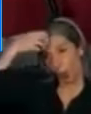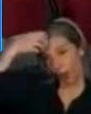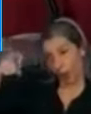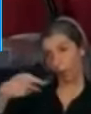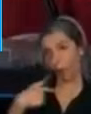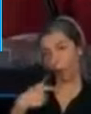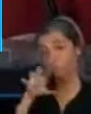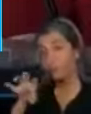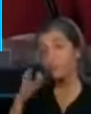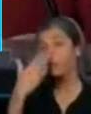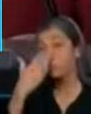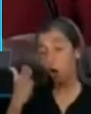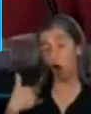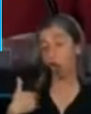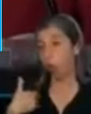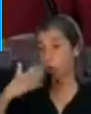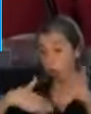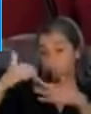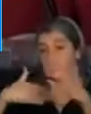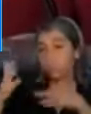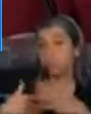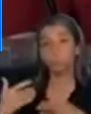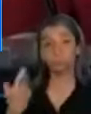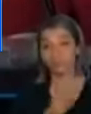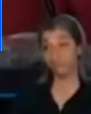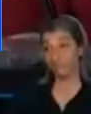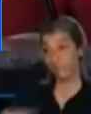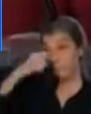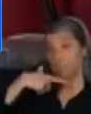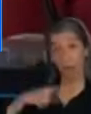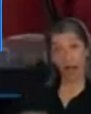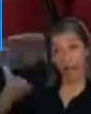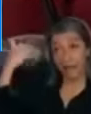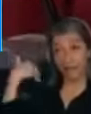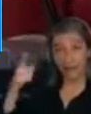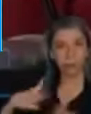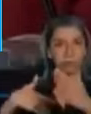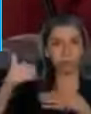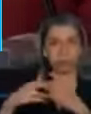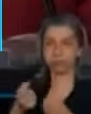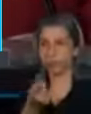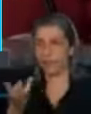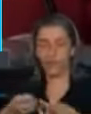debate. Claro. Creo que Massa, digamos, afrontó el debate con mucha solvencia. Digo,